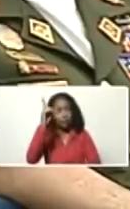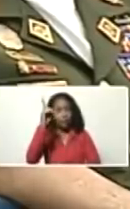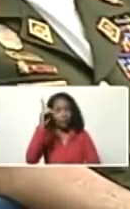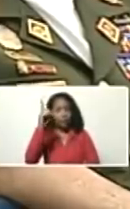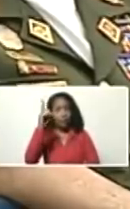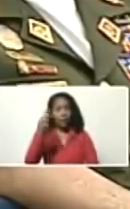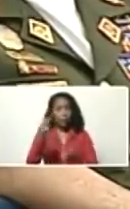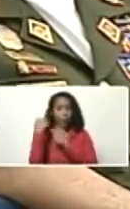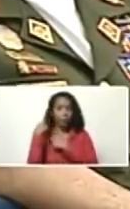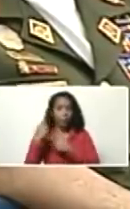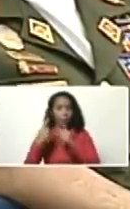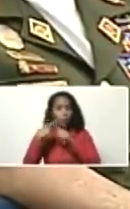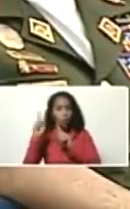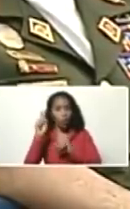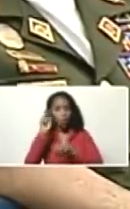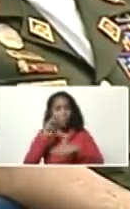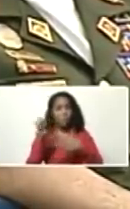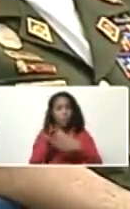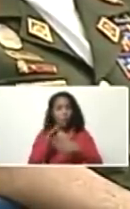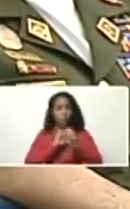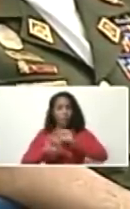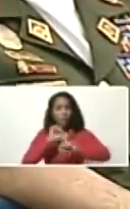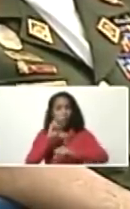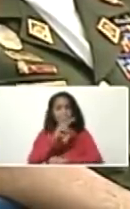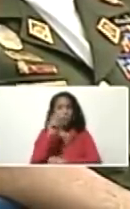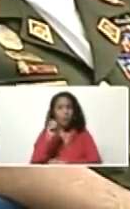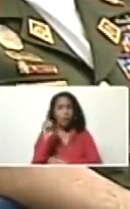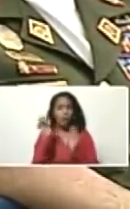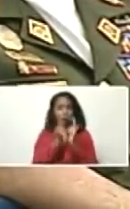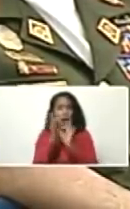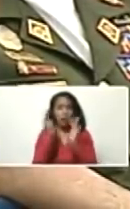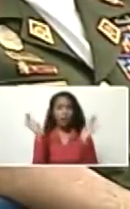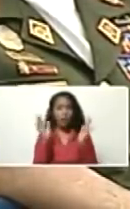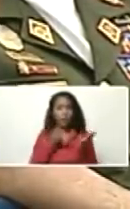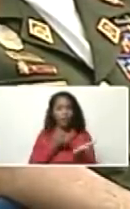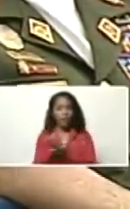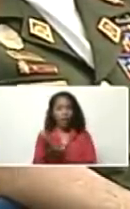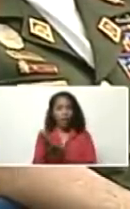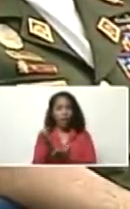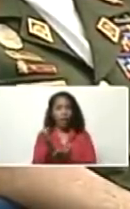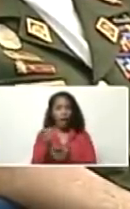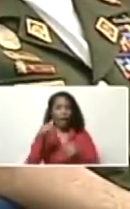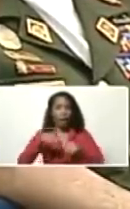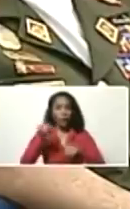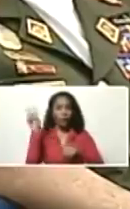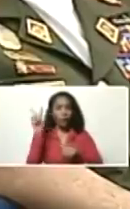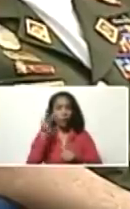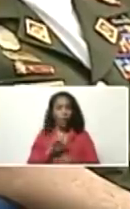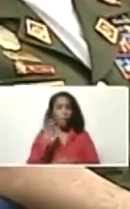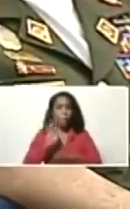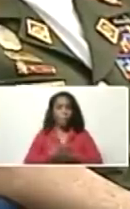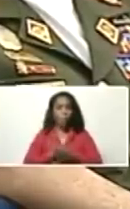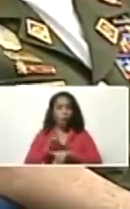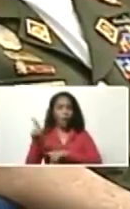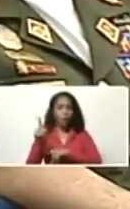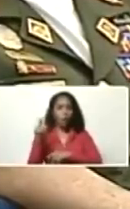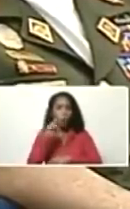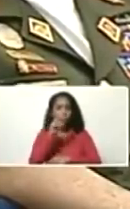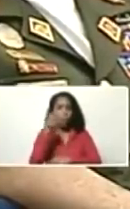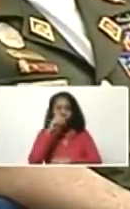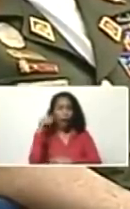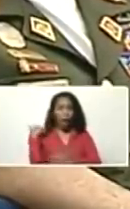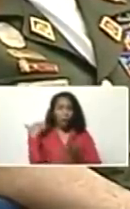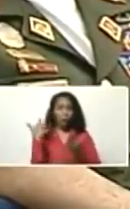la Defensa y otros funcionarios más, de 20 abriles de lealtad a Venezuela. Porque eso es lo que han sido estos 20